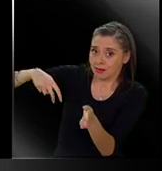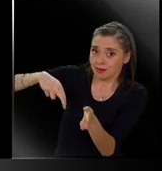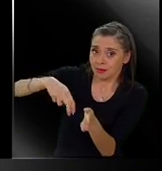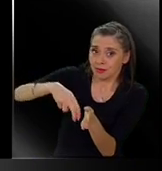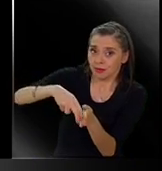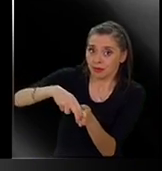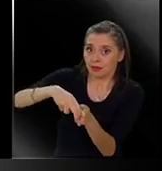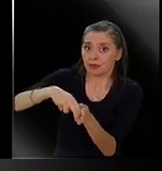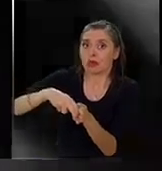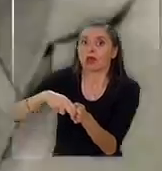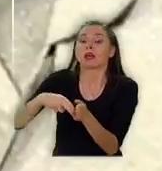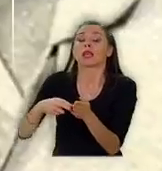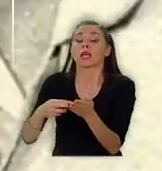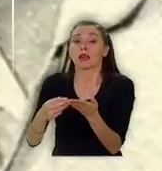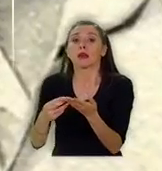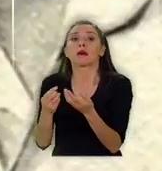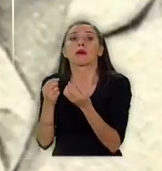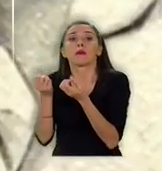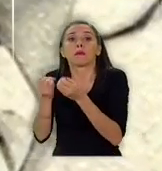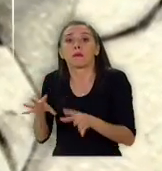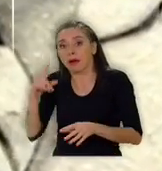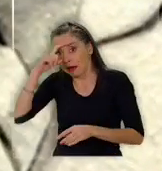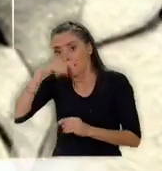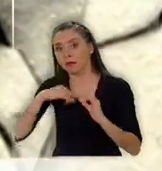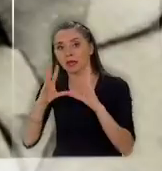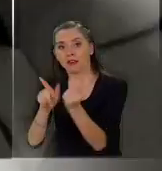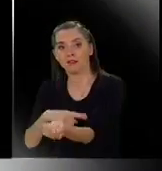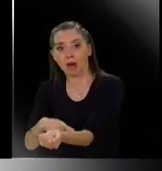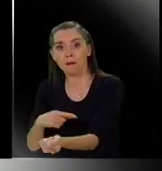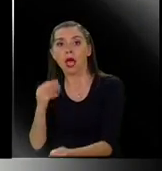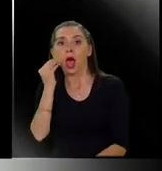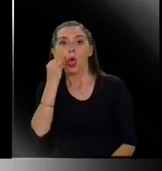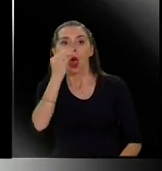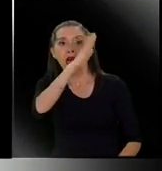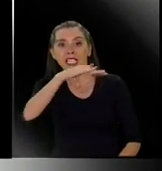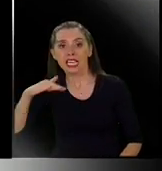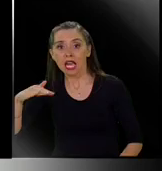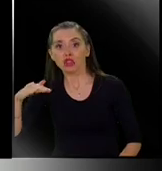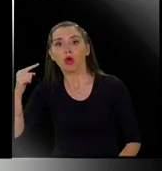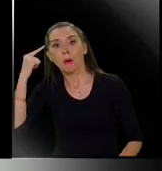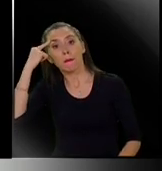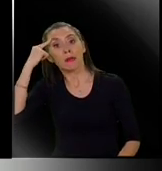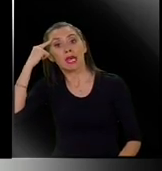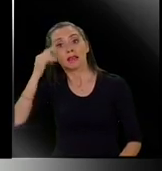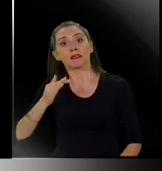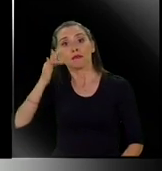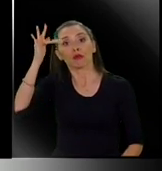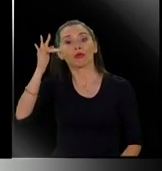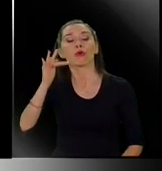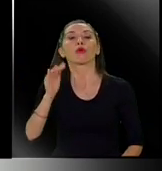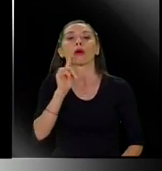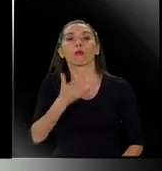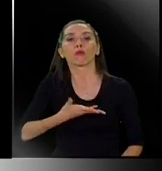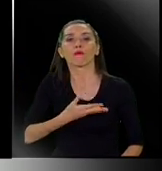con un costo familiar, eso. Que mis nietos piensen que tuvieron un buen abuelo.